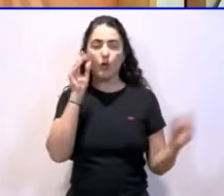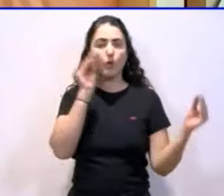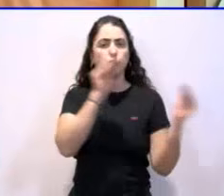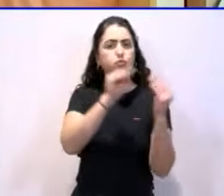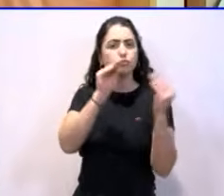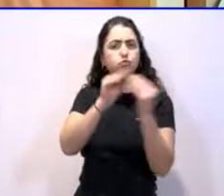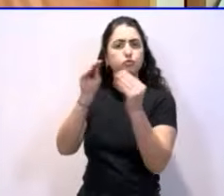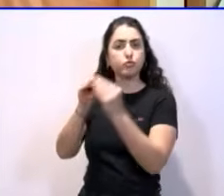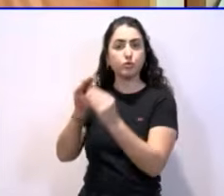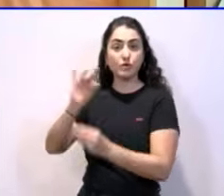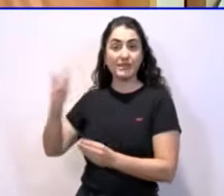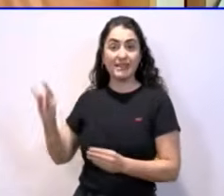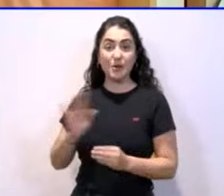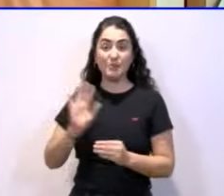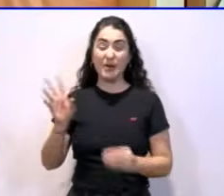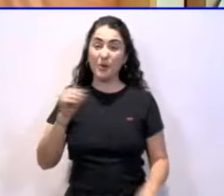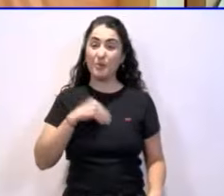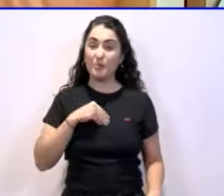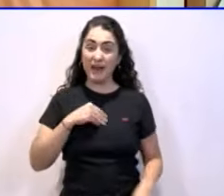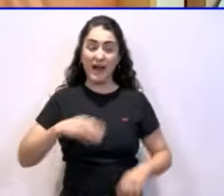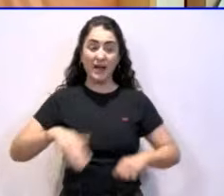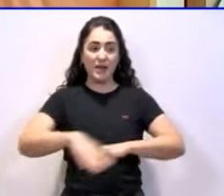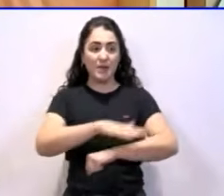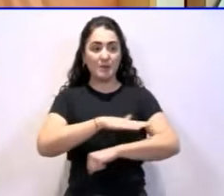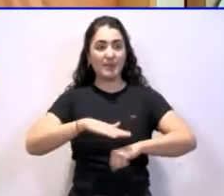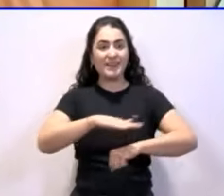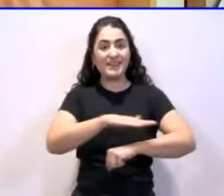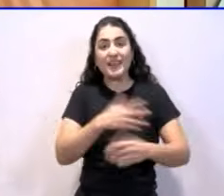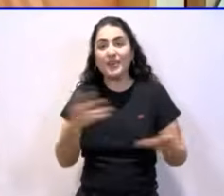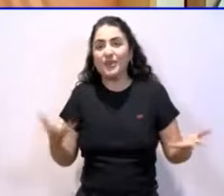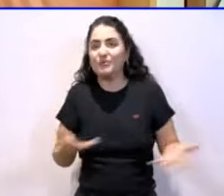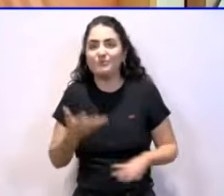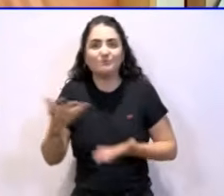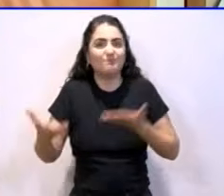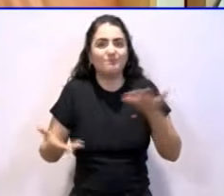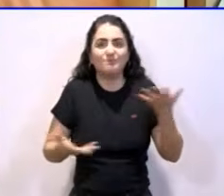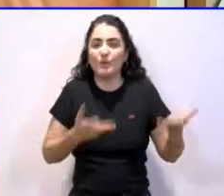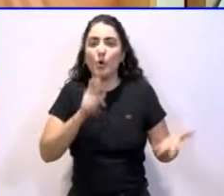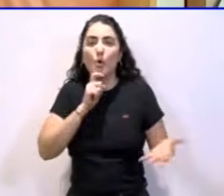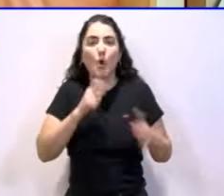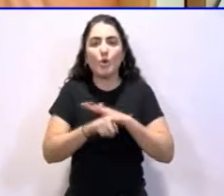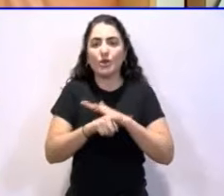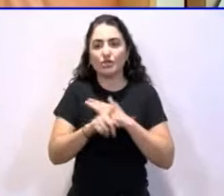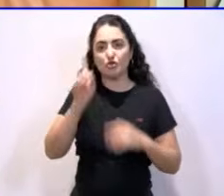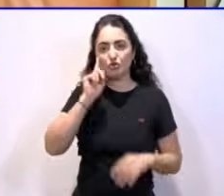pero también le digo que lamentablemente al Ministerio no sabe ni por dónde le da el aire. Muchas gracias.